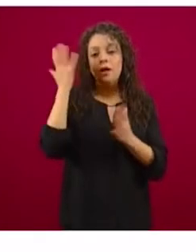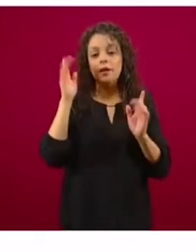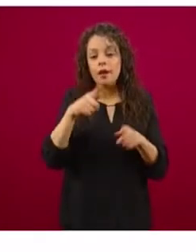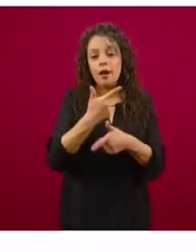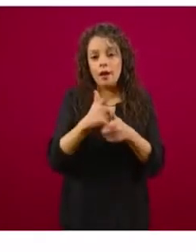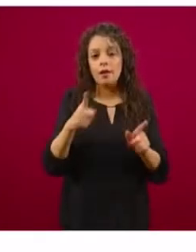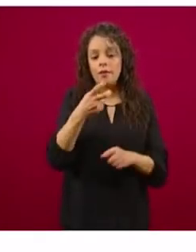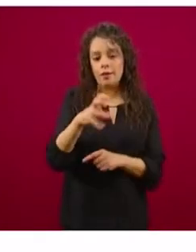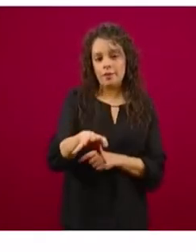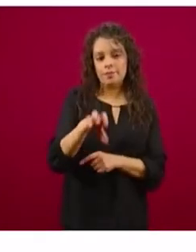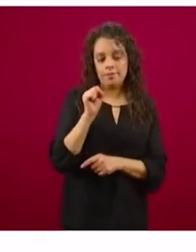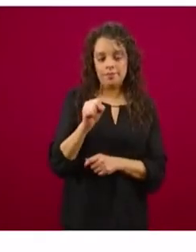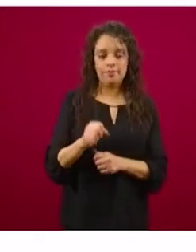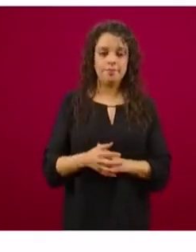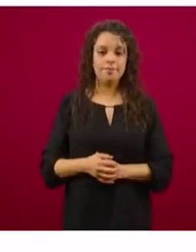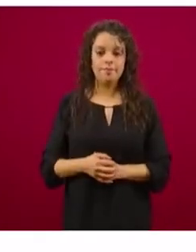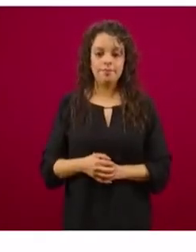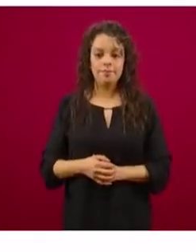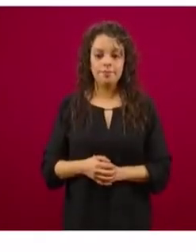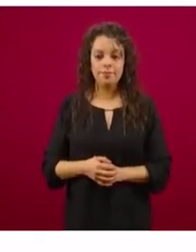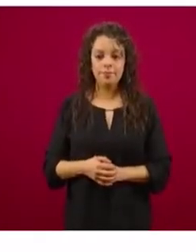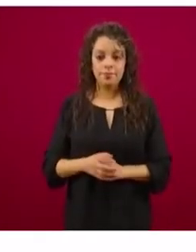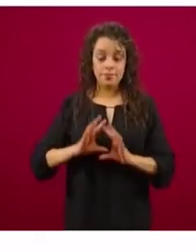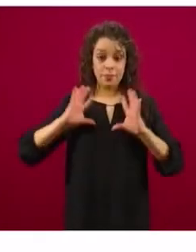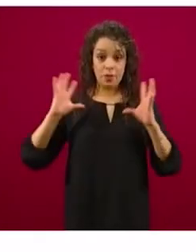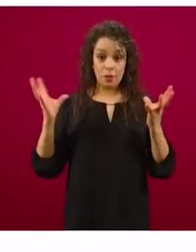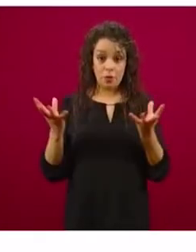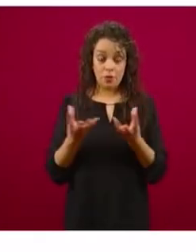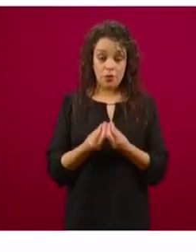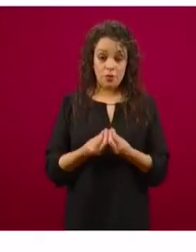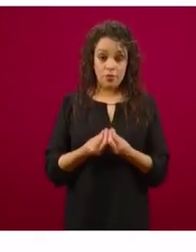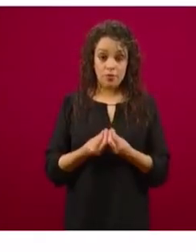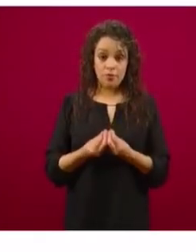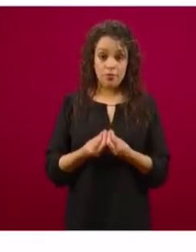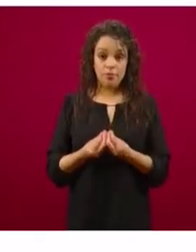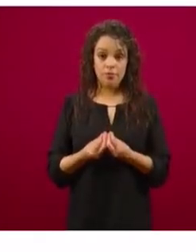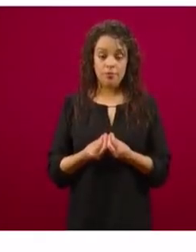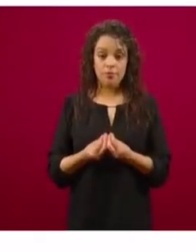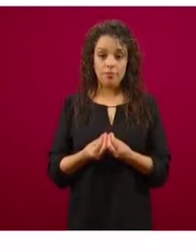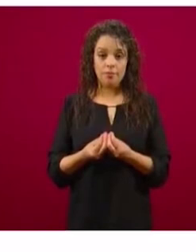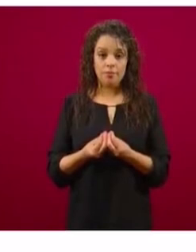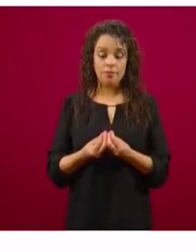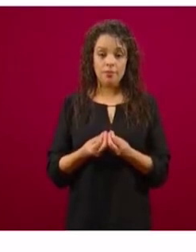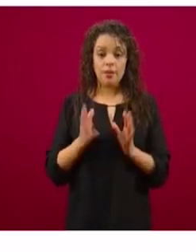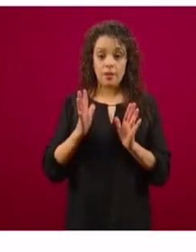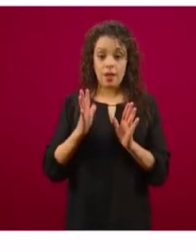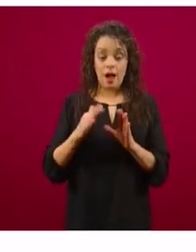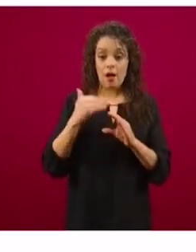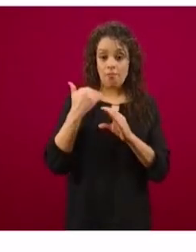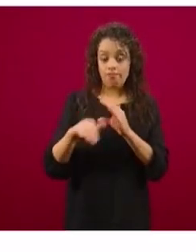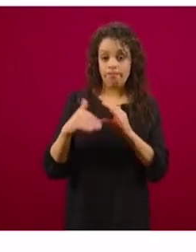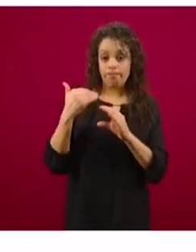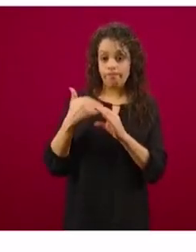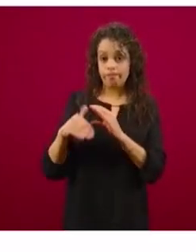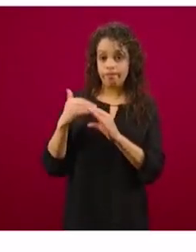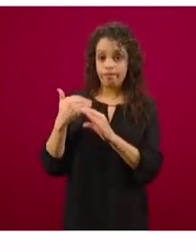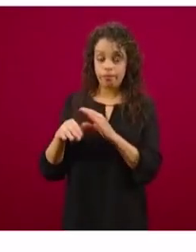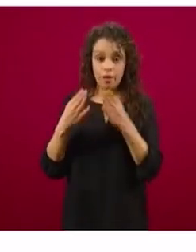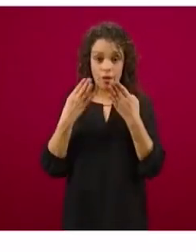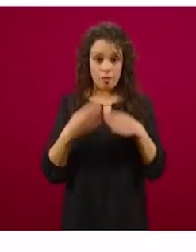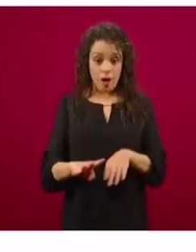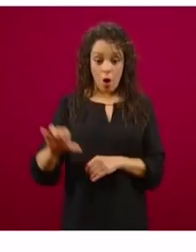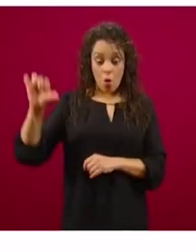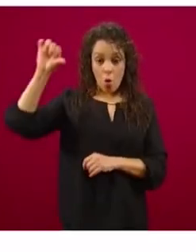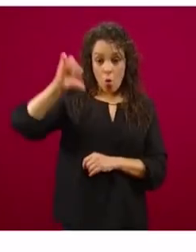total de recursos que se ha puesto en estas cuentas que hoy mismo